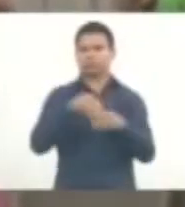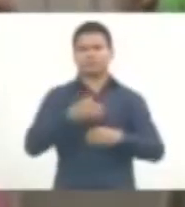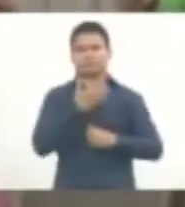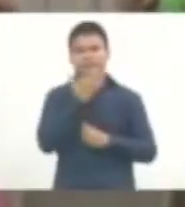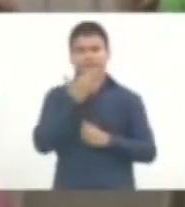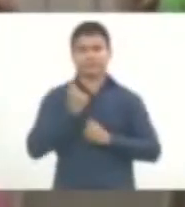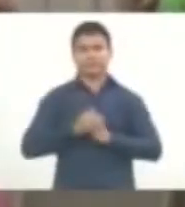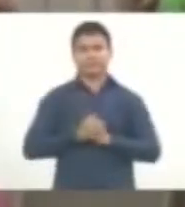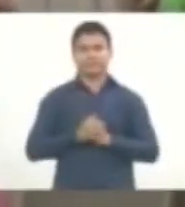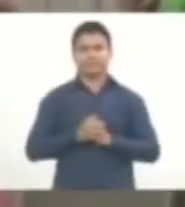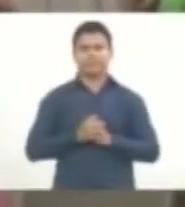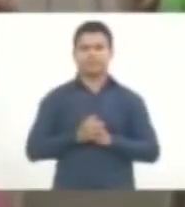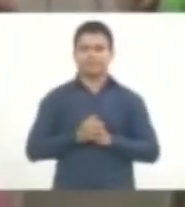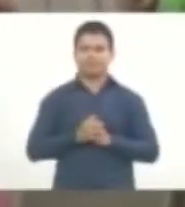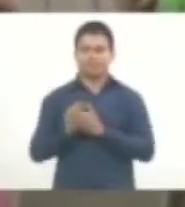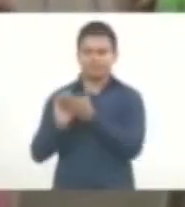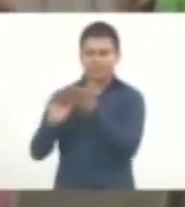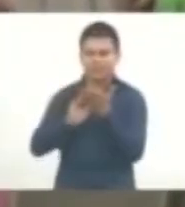dada de manera inmediata,